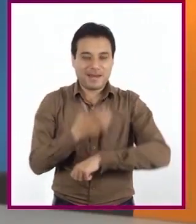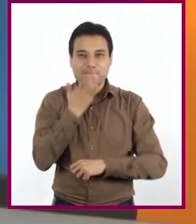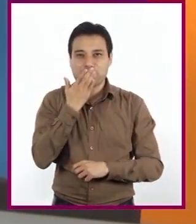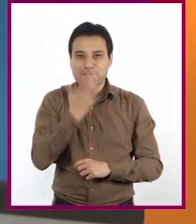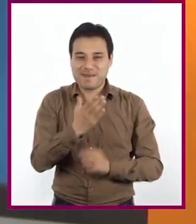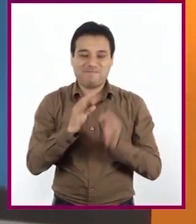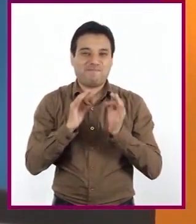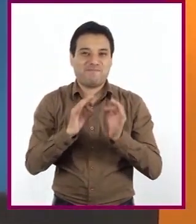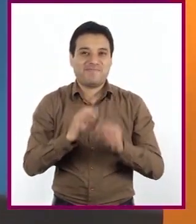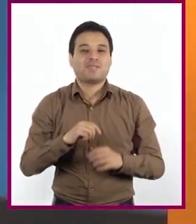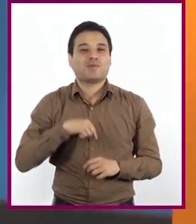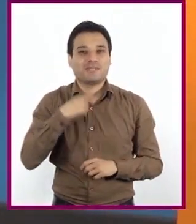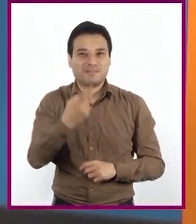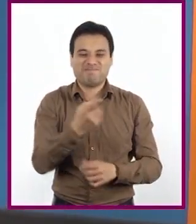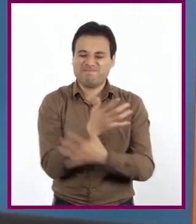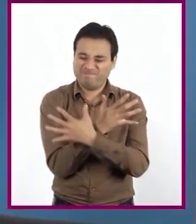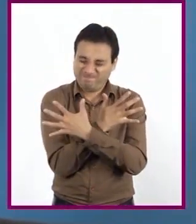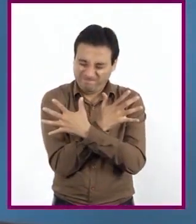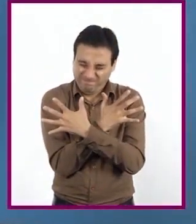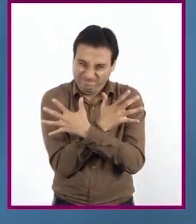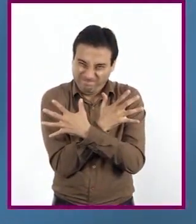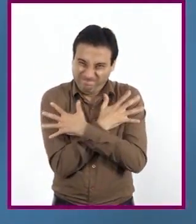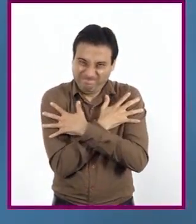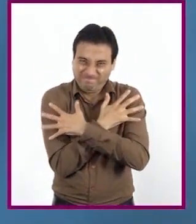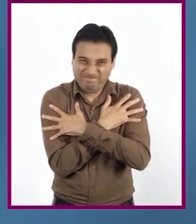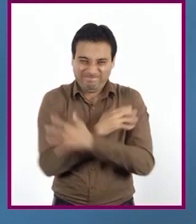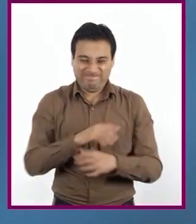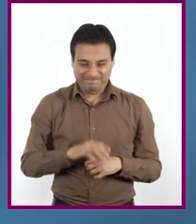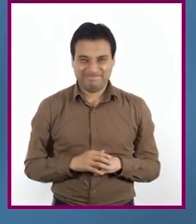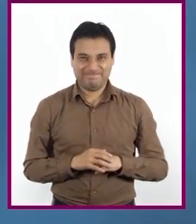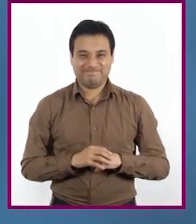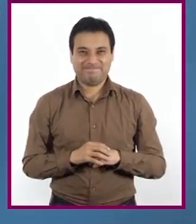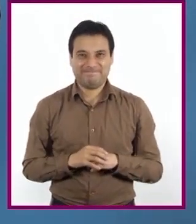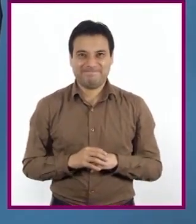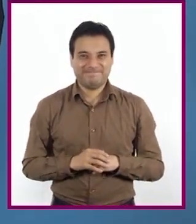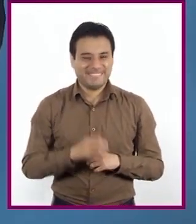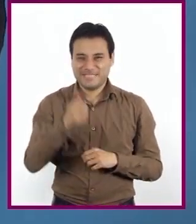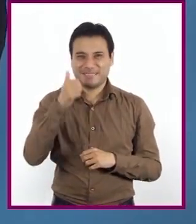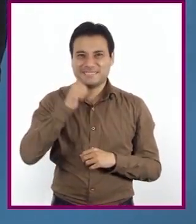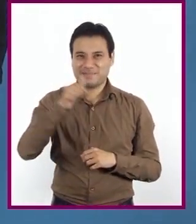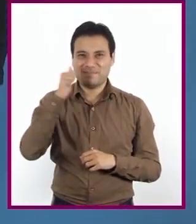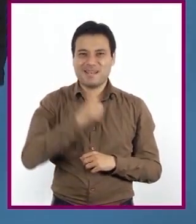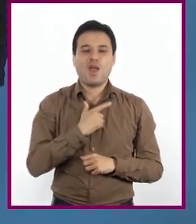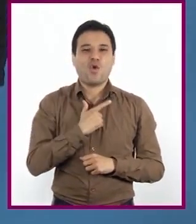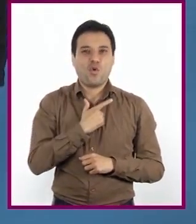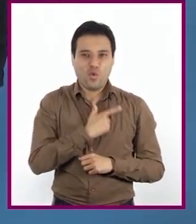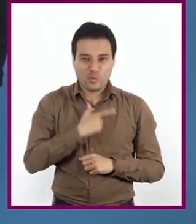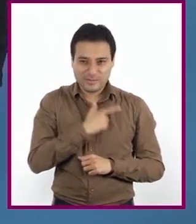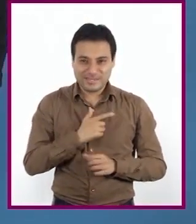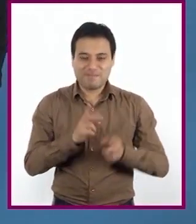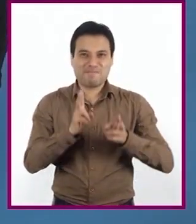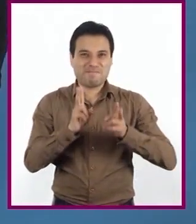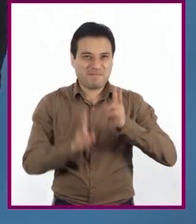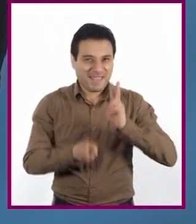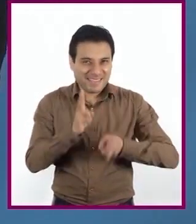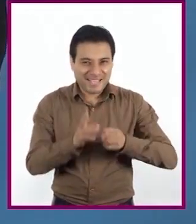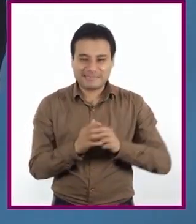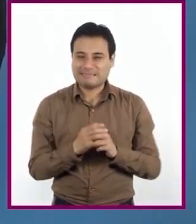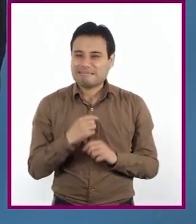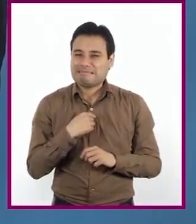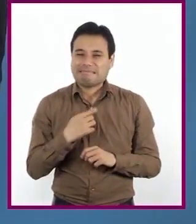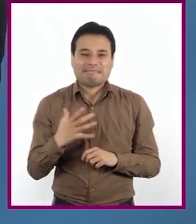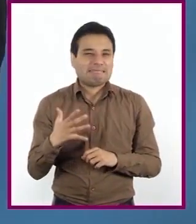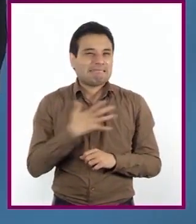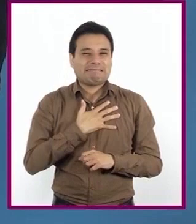bien. Les mando un abrazo virtual hasta sus hogares. Es siempre un placer venir aquí a hablar sobre lo que más me gusta en el